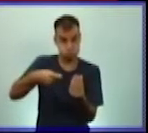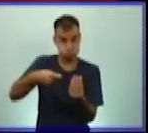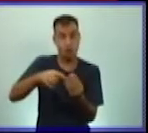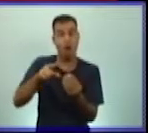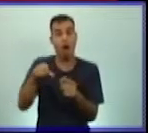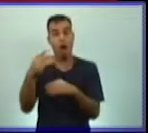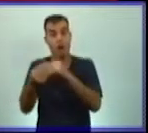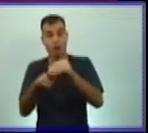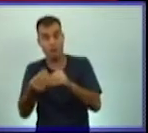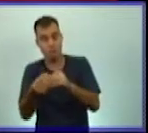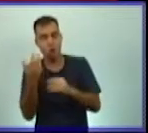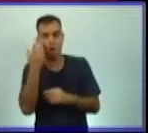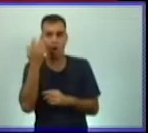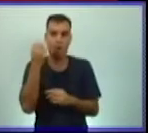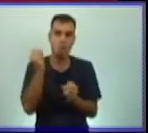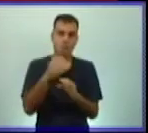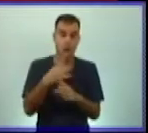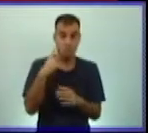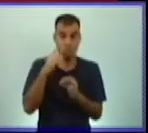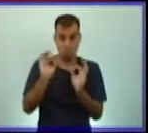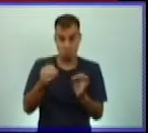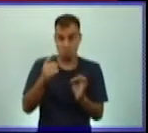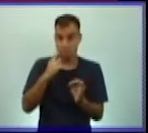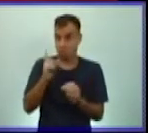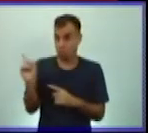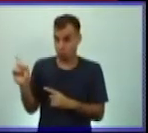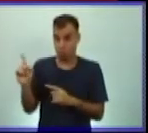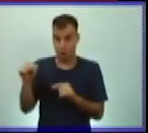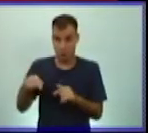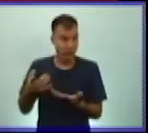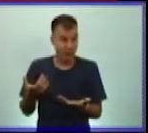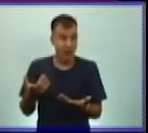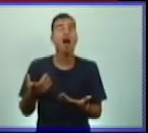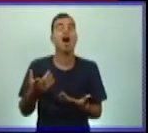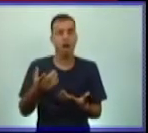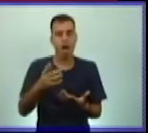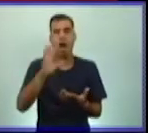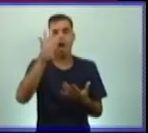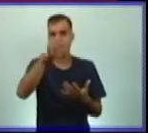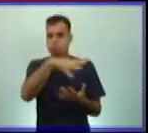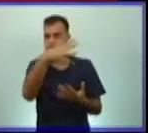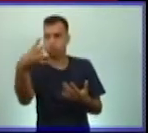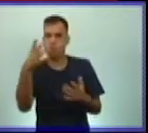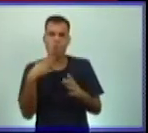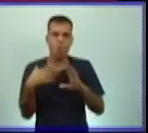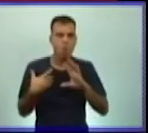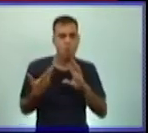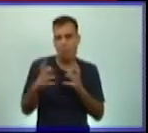el esquema con palabras de esa reacción que ustedes pudieron apreciar de forma experimental.